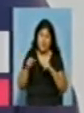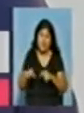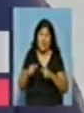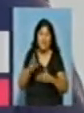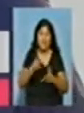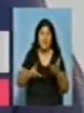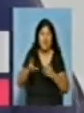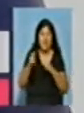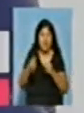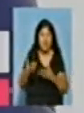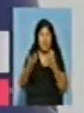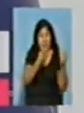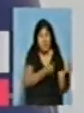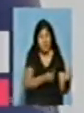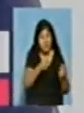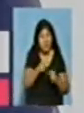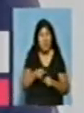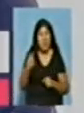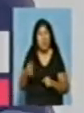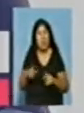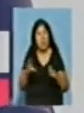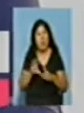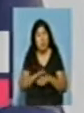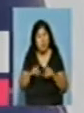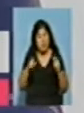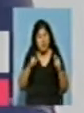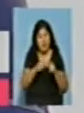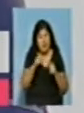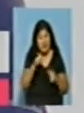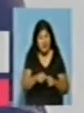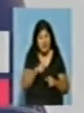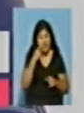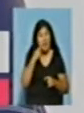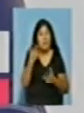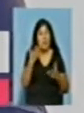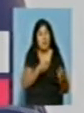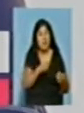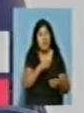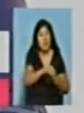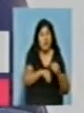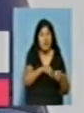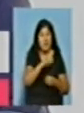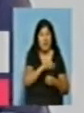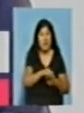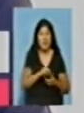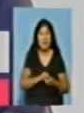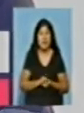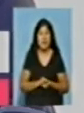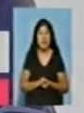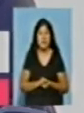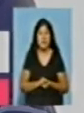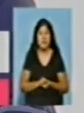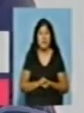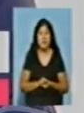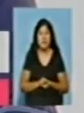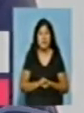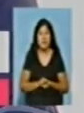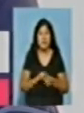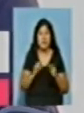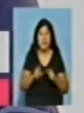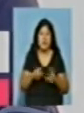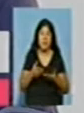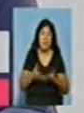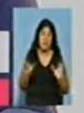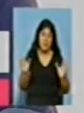evento solidario, que justamente tiene un fin, que ayuda, digamos, a la gente damnificada de La Esperanza, y está abierto para